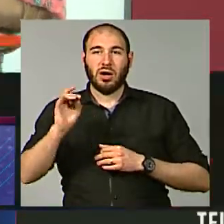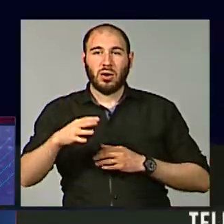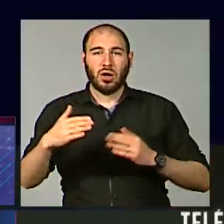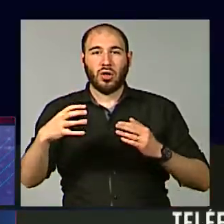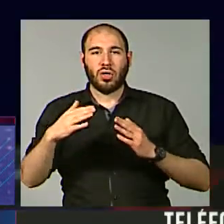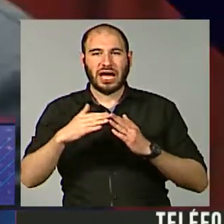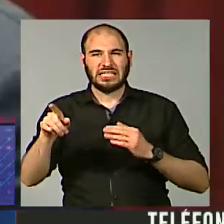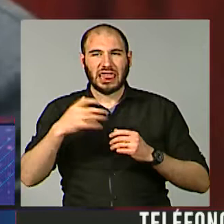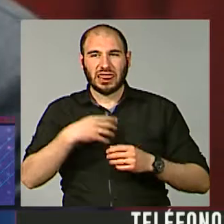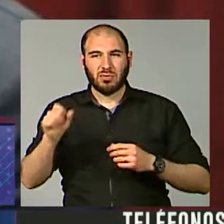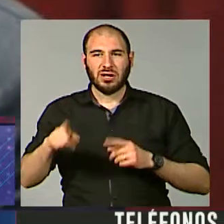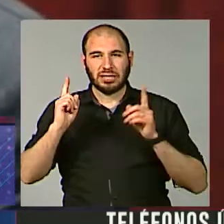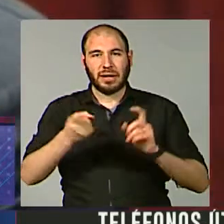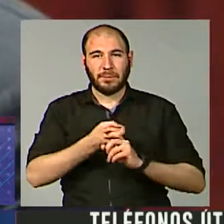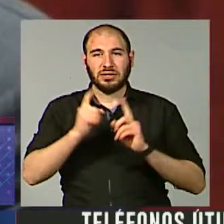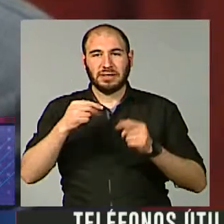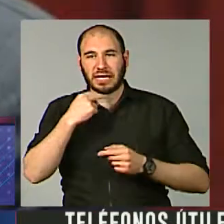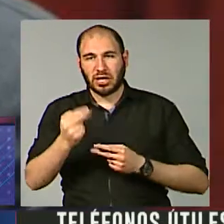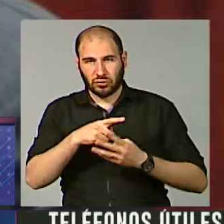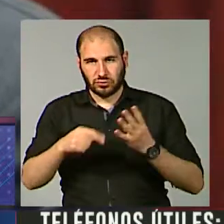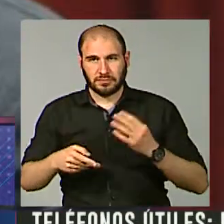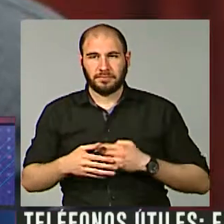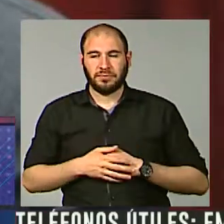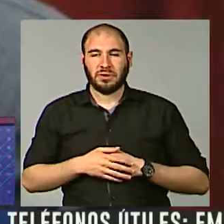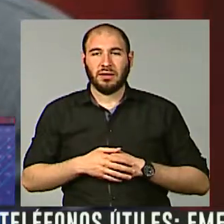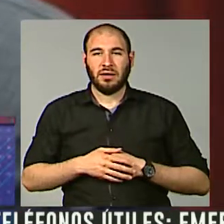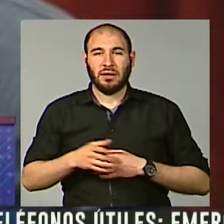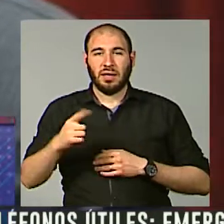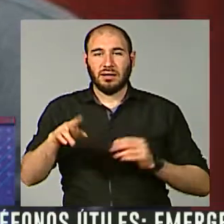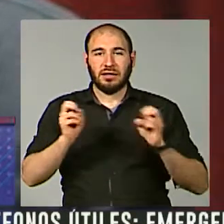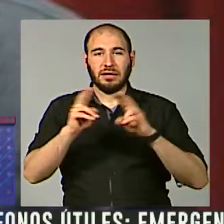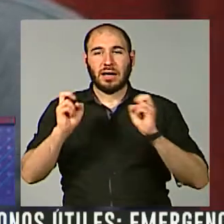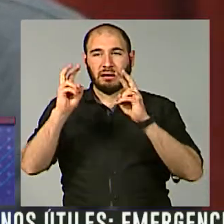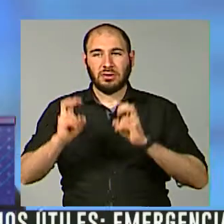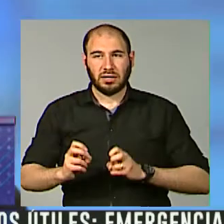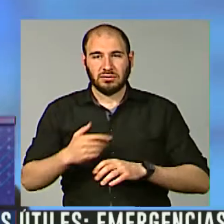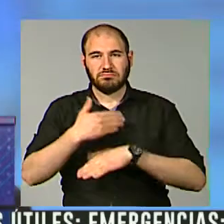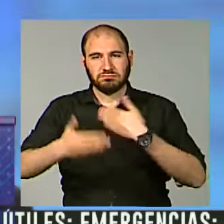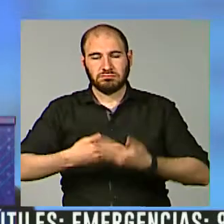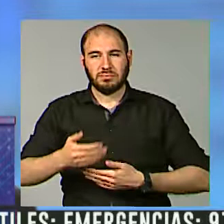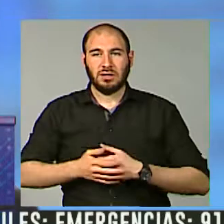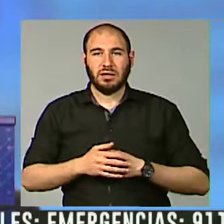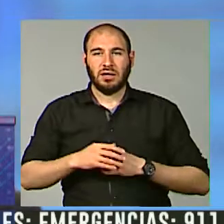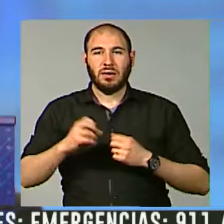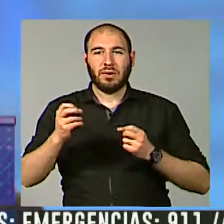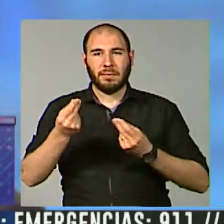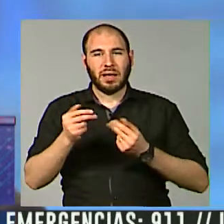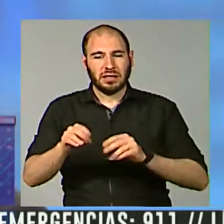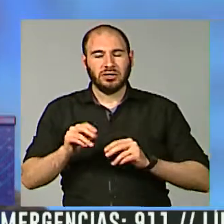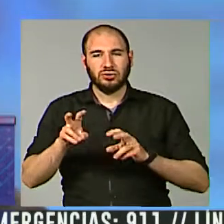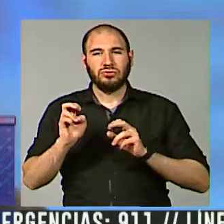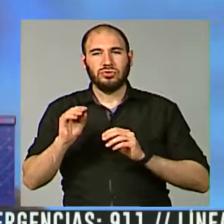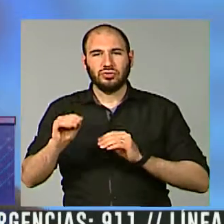propiedades de él, sino también de su esposa y de sus hijos. Esto está en el marco de una investigación que lleva adelante por enriquecimiento ilícito el